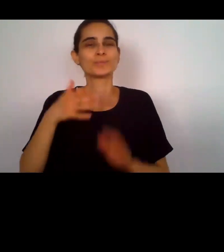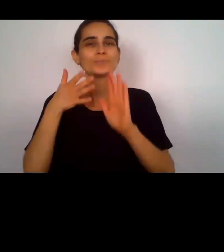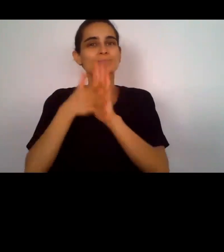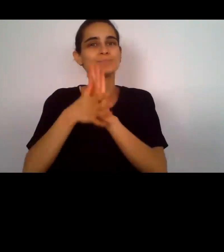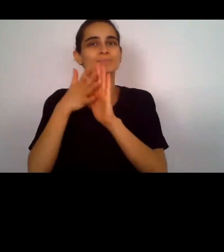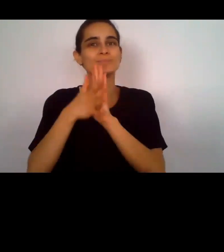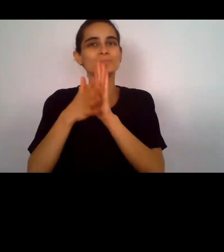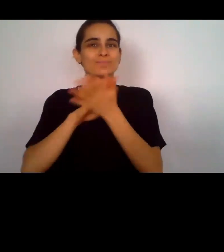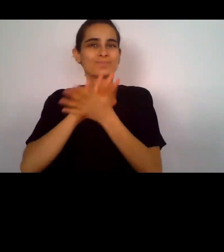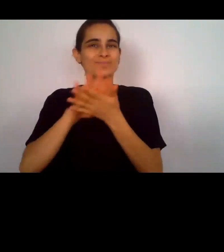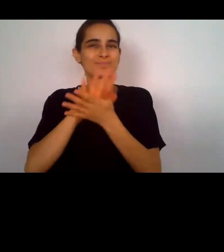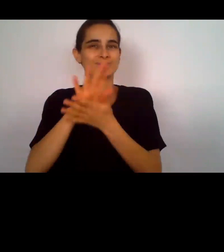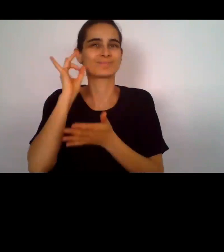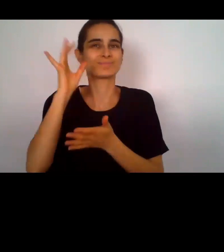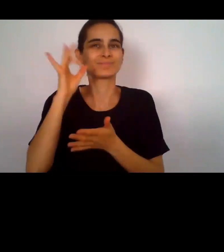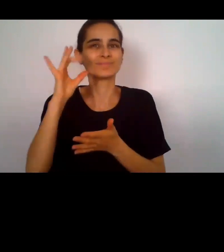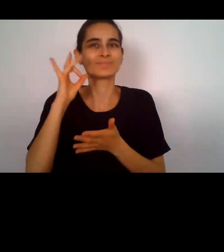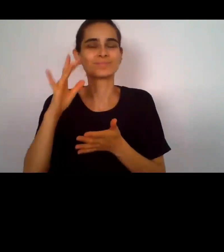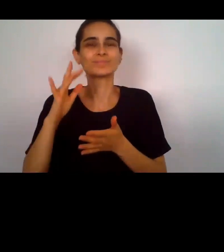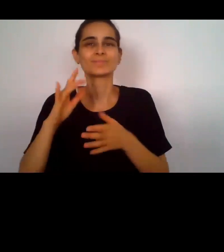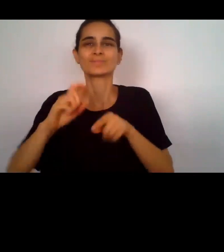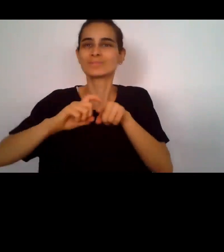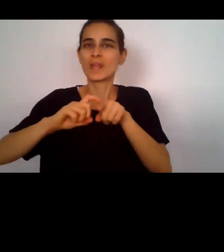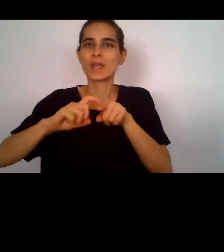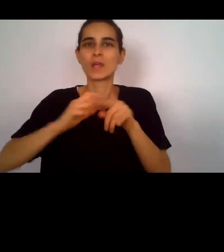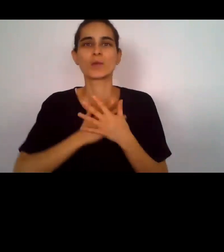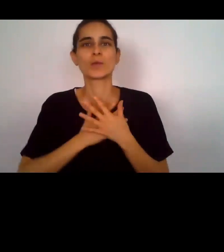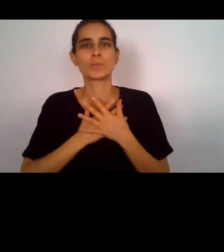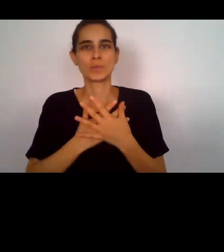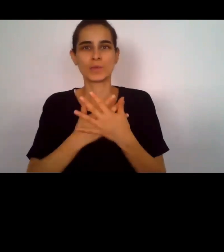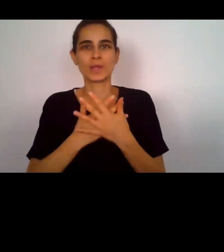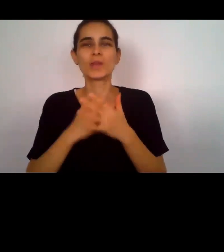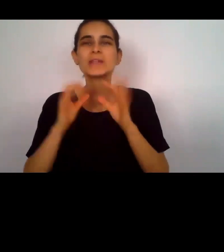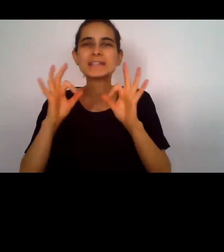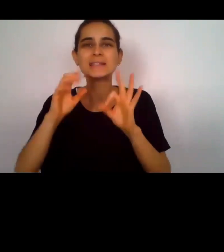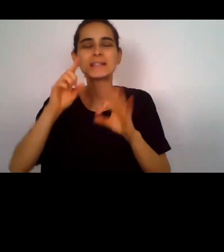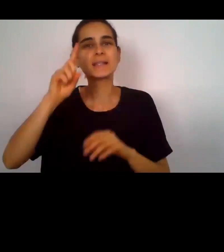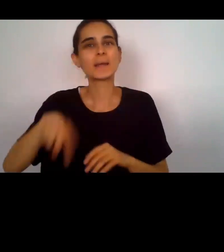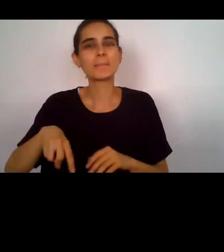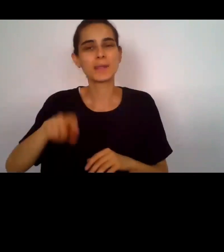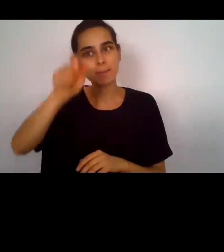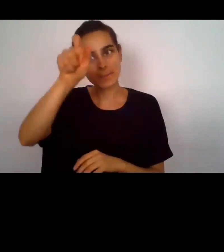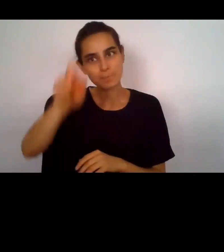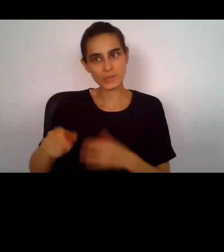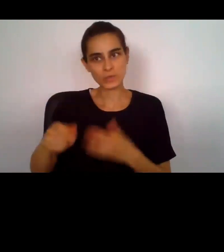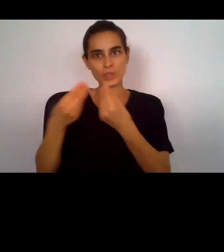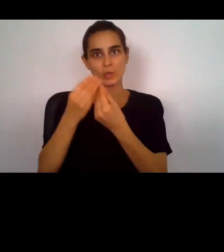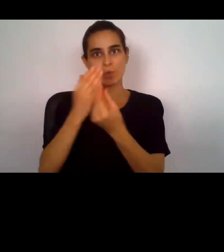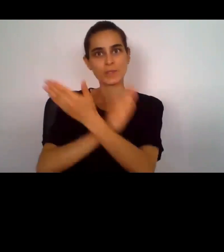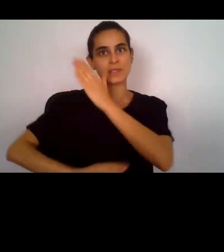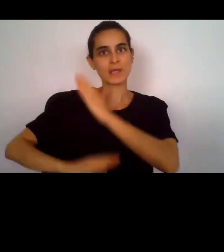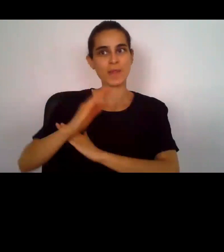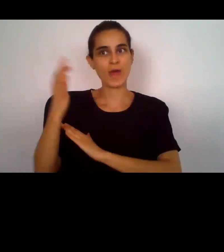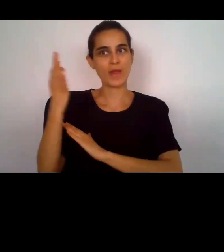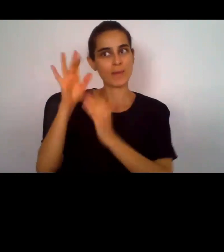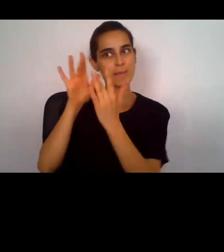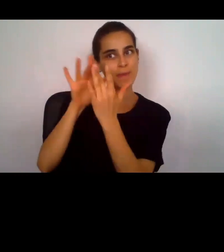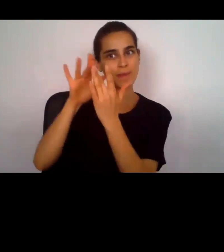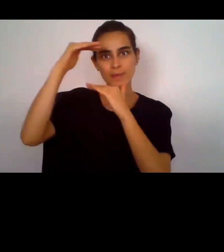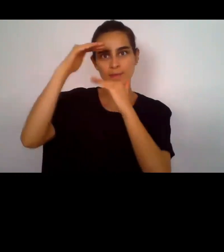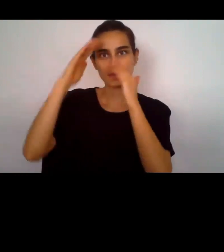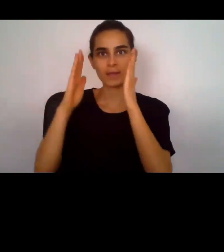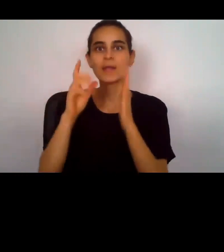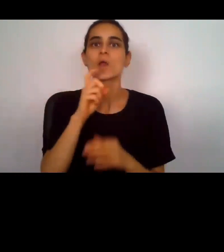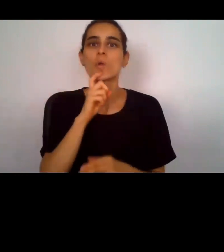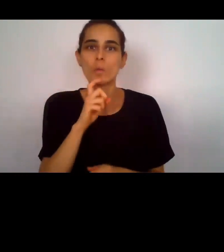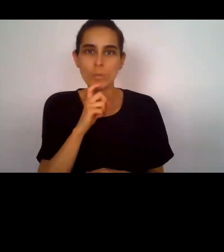nociones de voluntariado y nociones sobre todo de cómo se tiene que tratar a una persona con discapacidad. Va a ser un